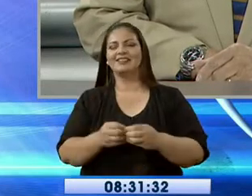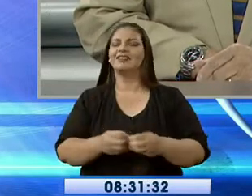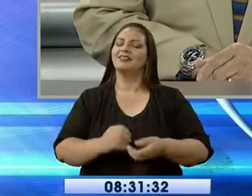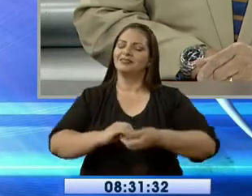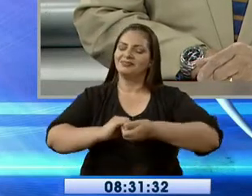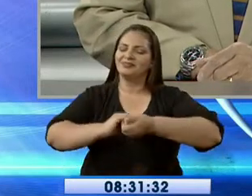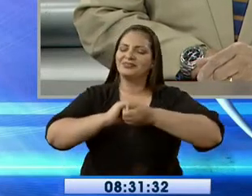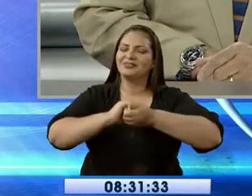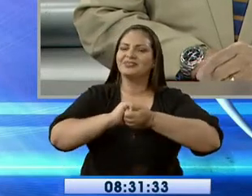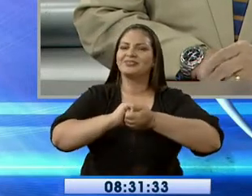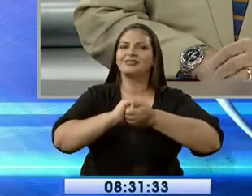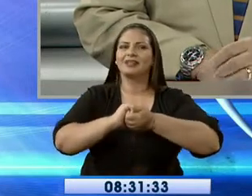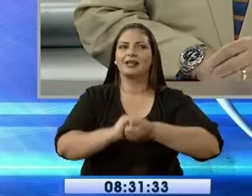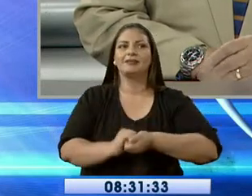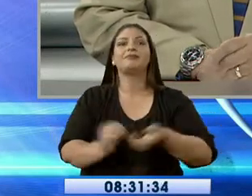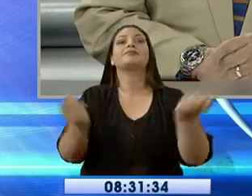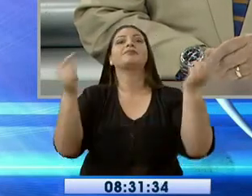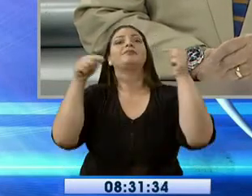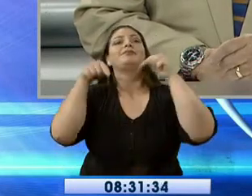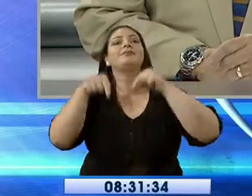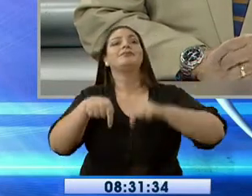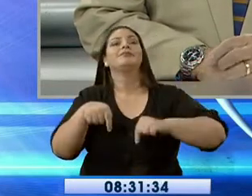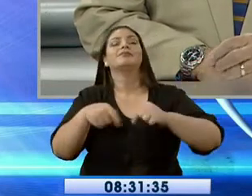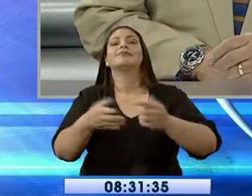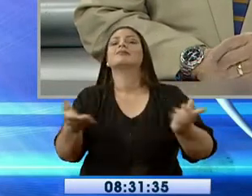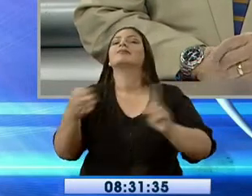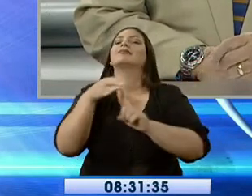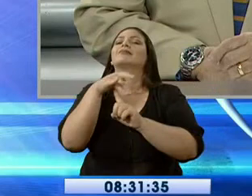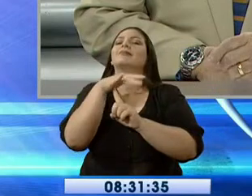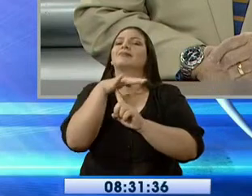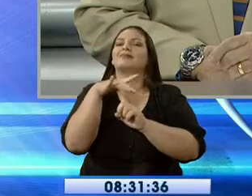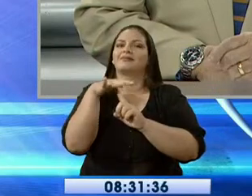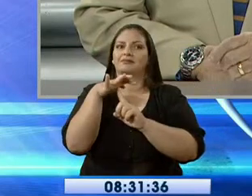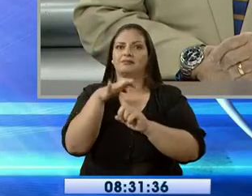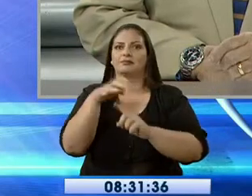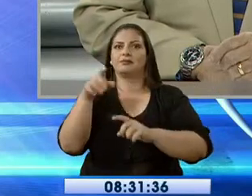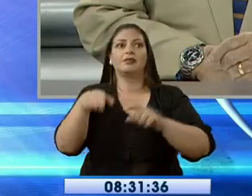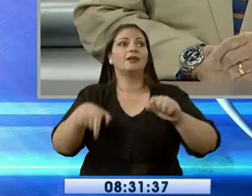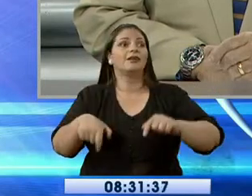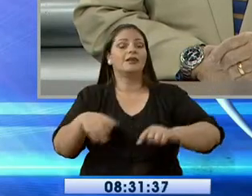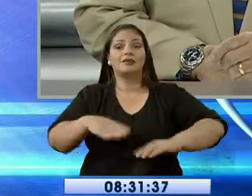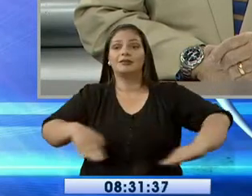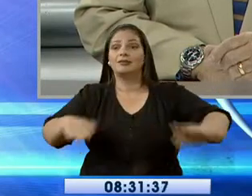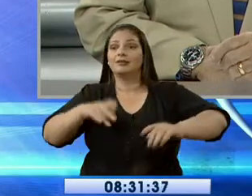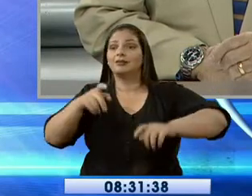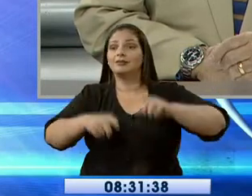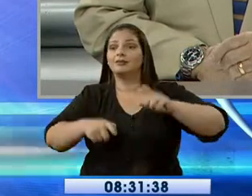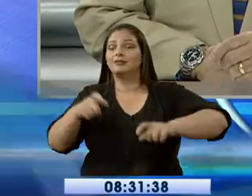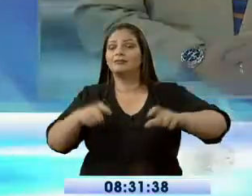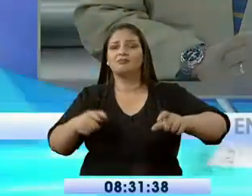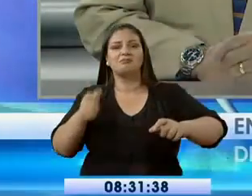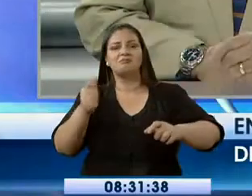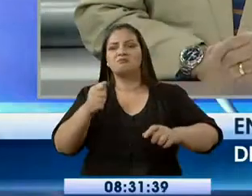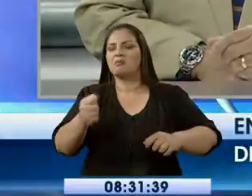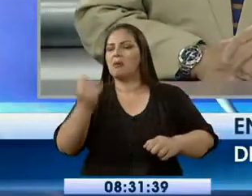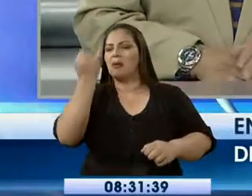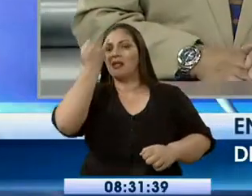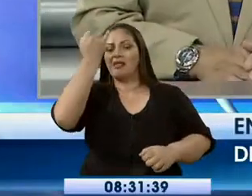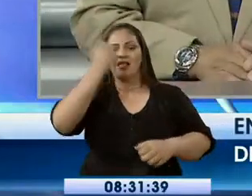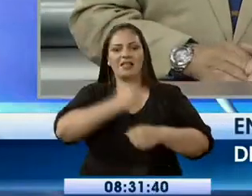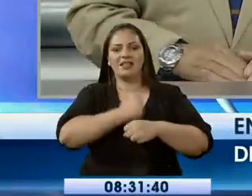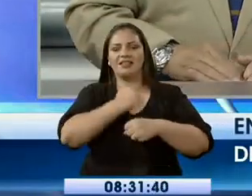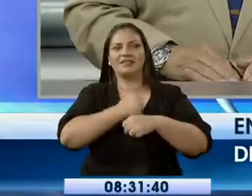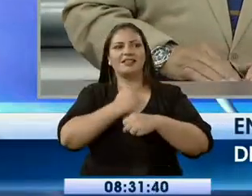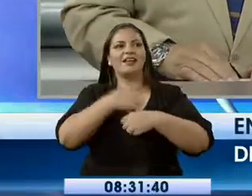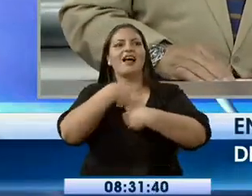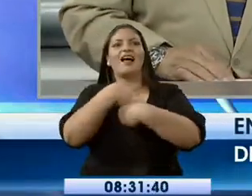televidentes, fíjate que esta es parte de la creatividad que los moradores de un sector de la cooperativa Pablo Neruda, aquí en el sur de Guayaquil, en el Guasmo